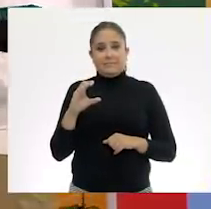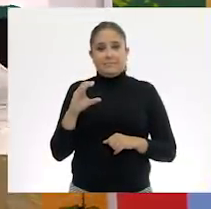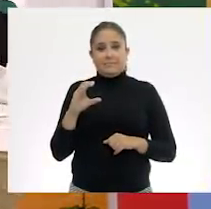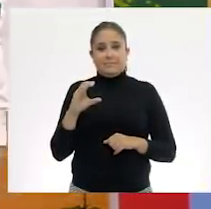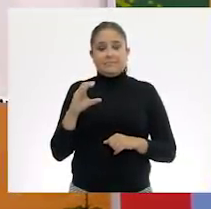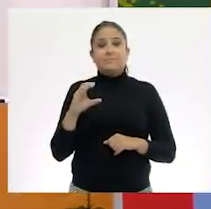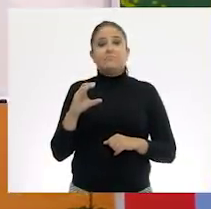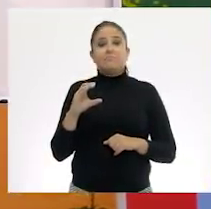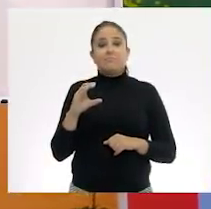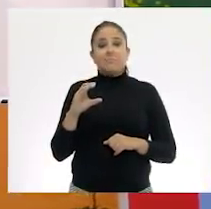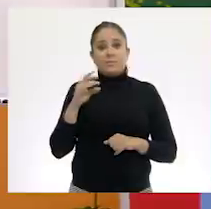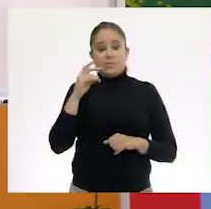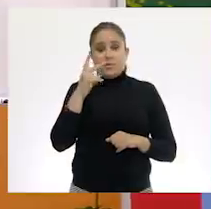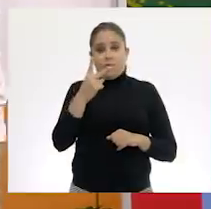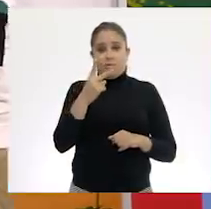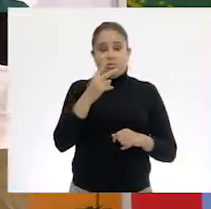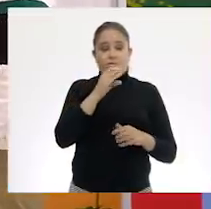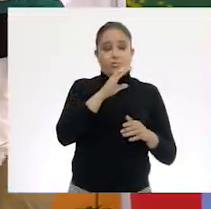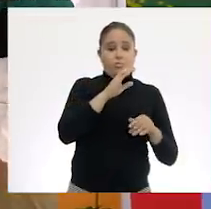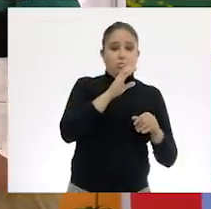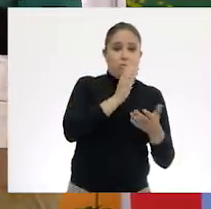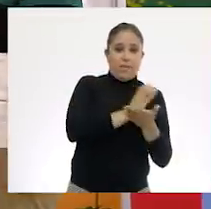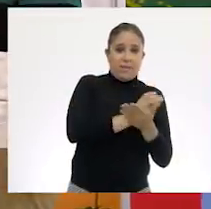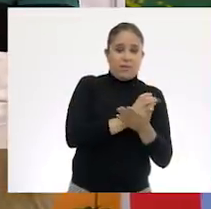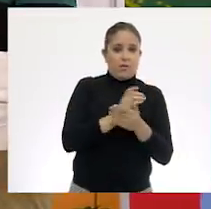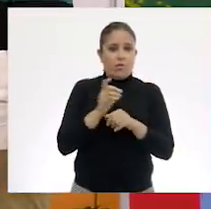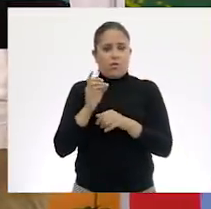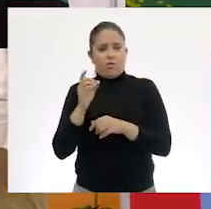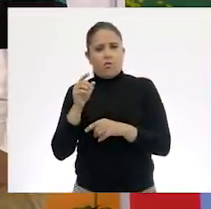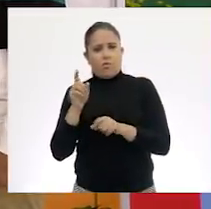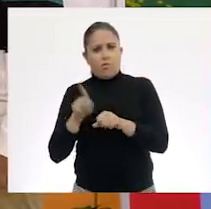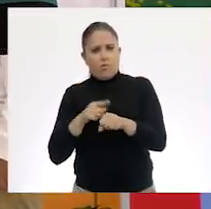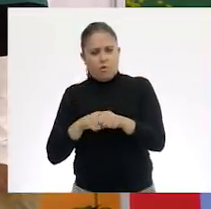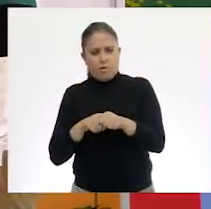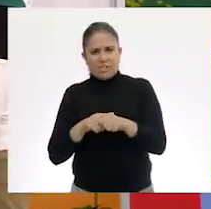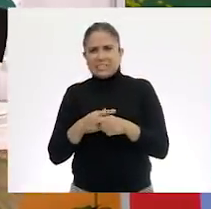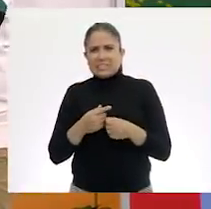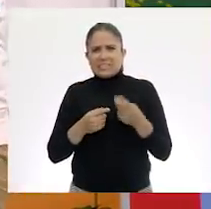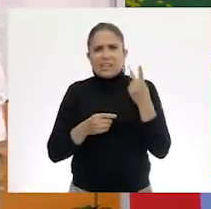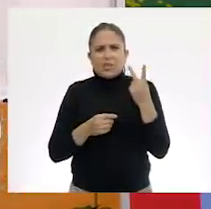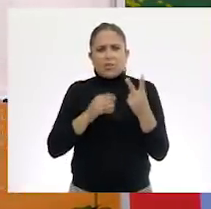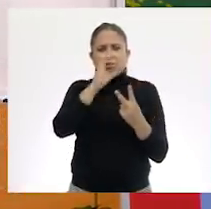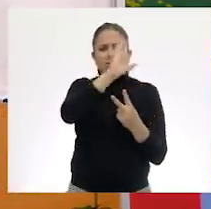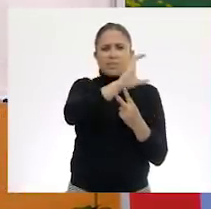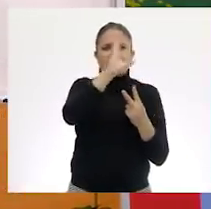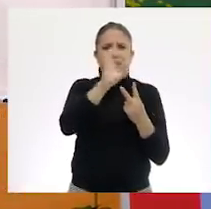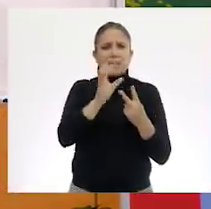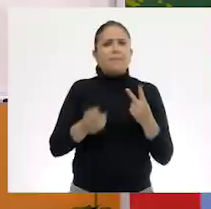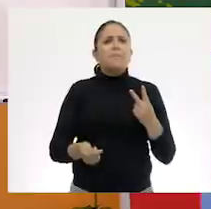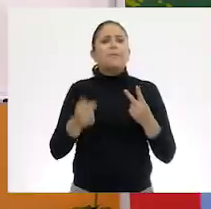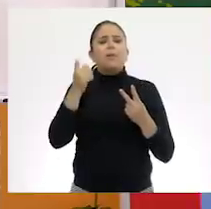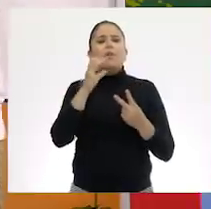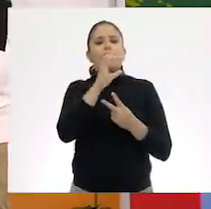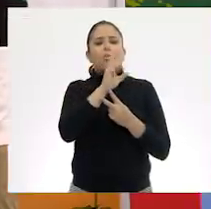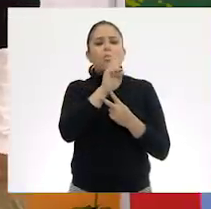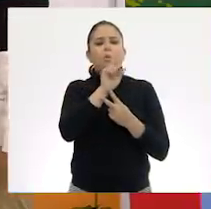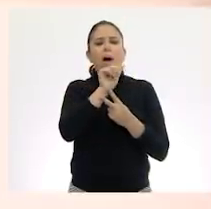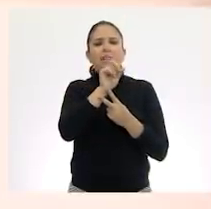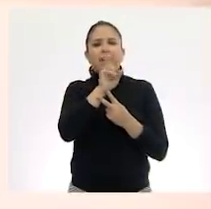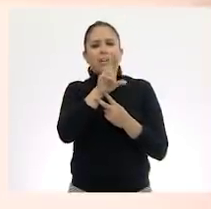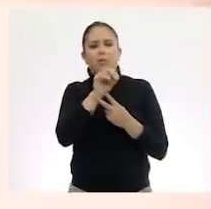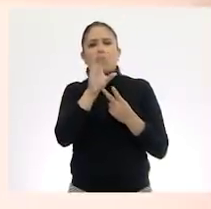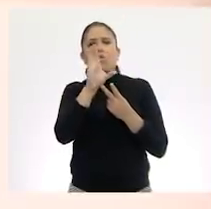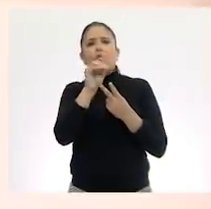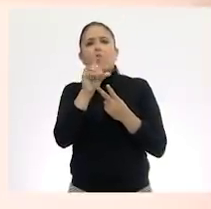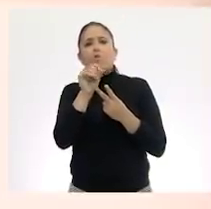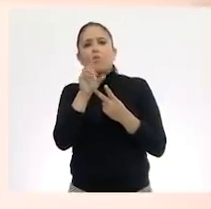dos, cuaderno y colores. Pero tenemos dos ¿Cuál irá primero? ¿Cuaderno o colores?